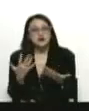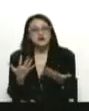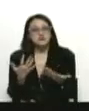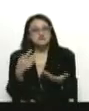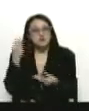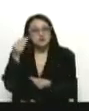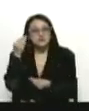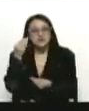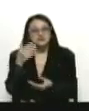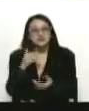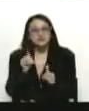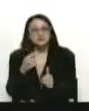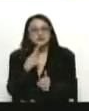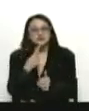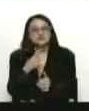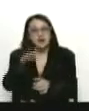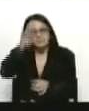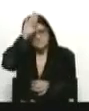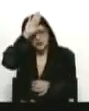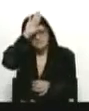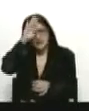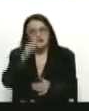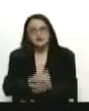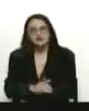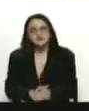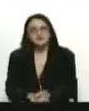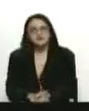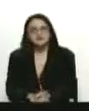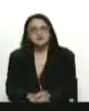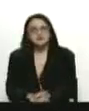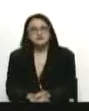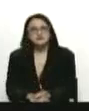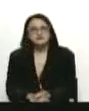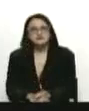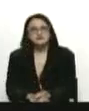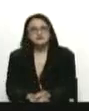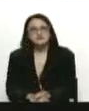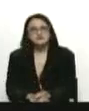la cabeza si empiezo diciendo el Papa? Milagrero.